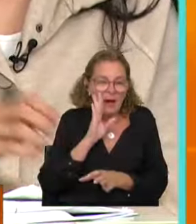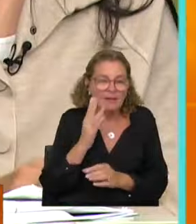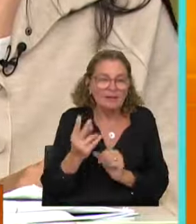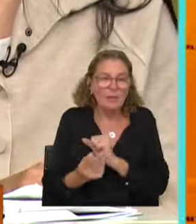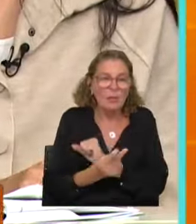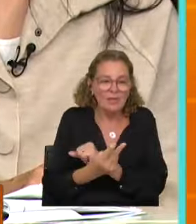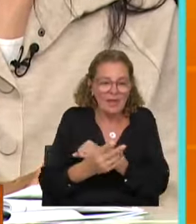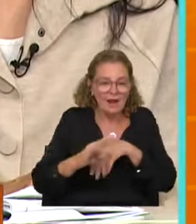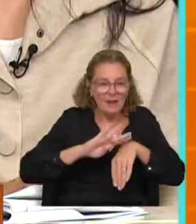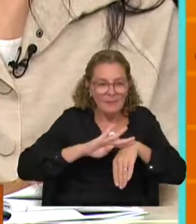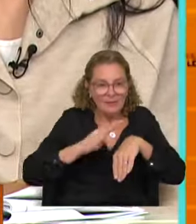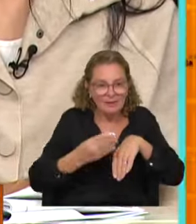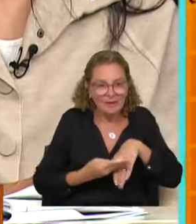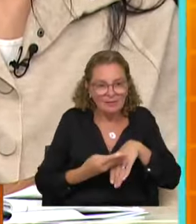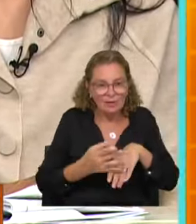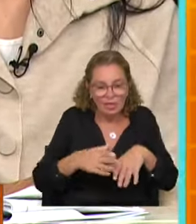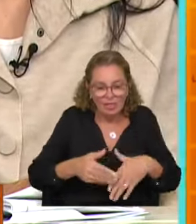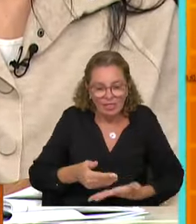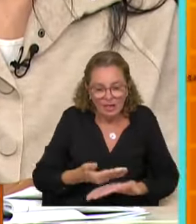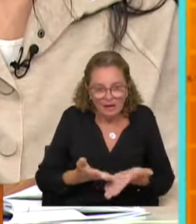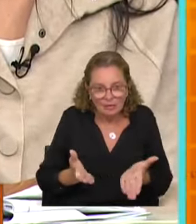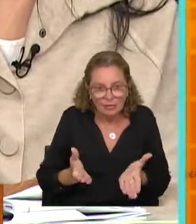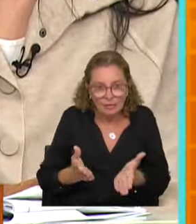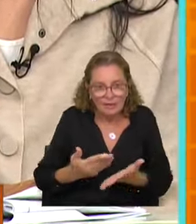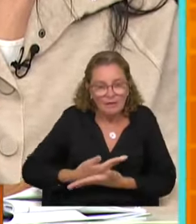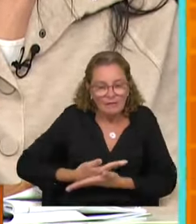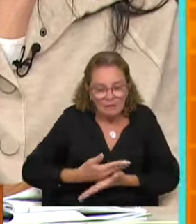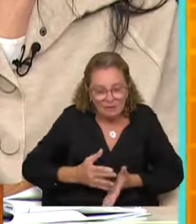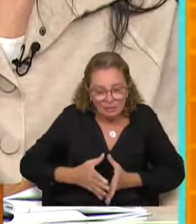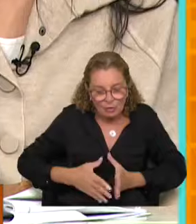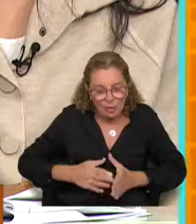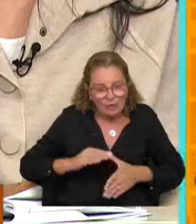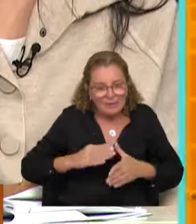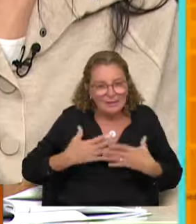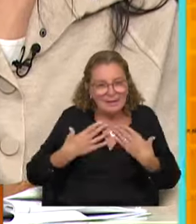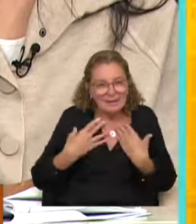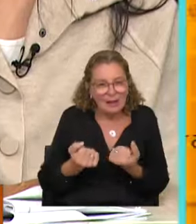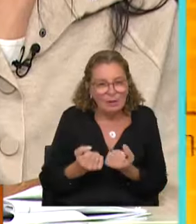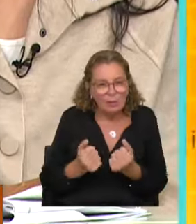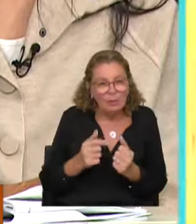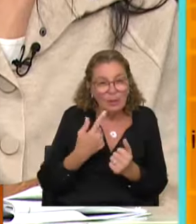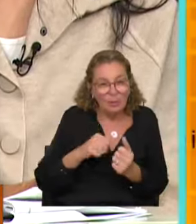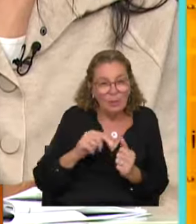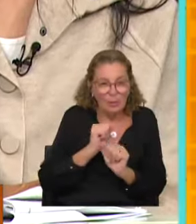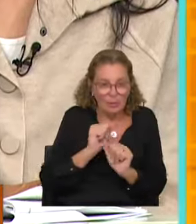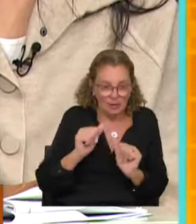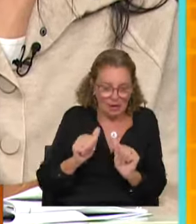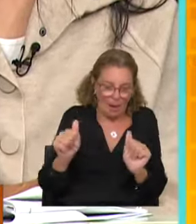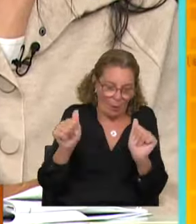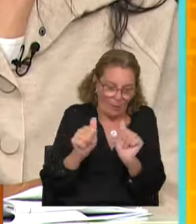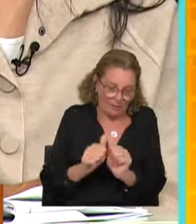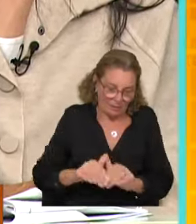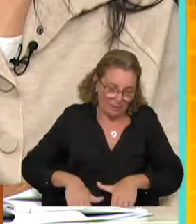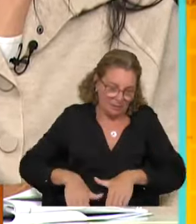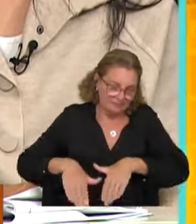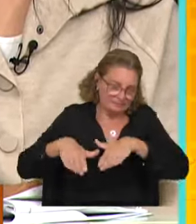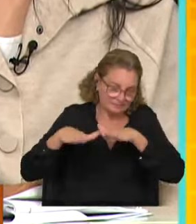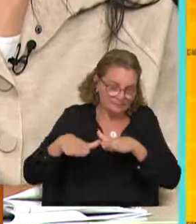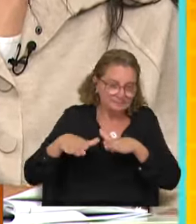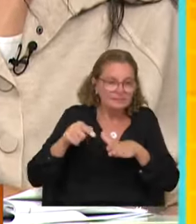del embarazo de darle todas las condiciones para que ese feto se desarrolle en salud y después poder acompañarlo obviamente después del crecimiento